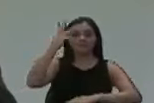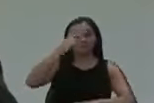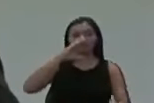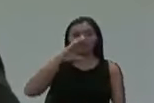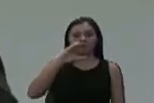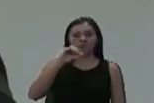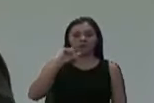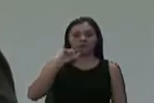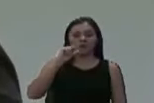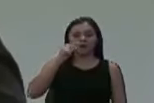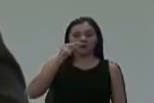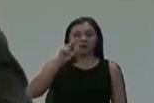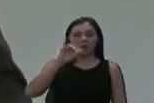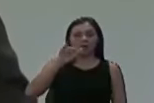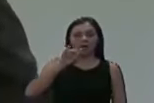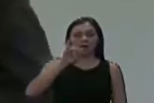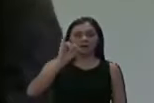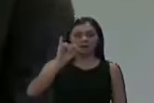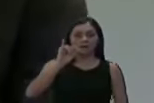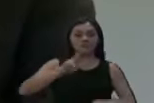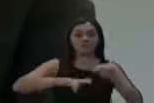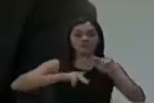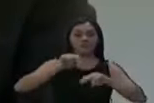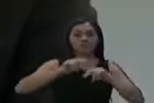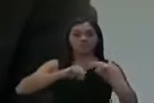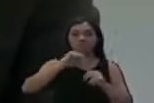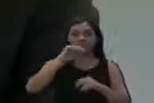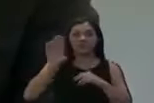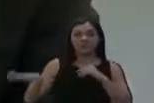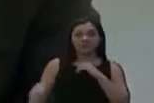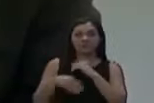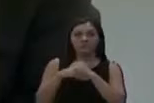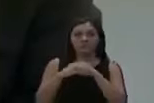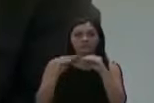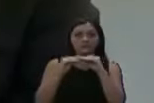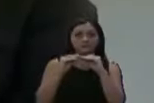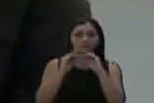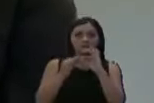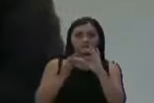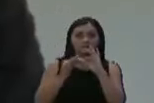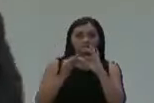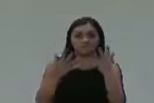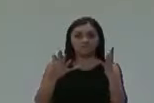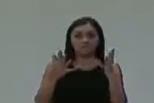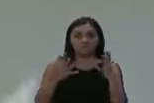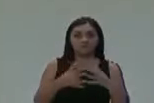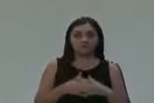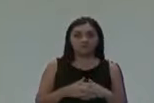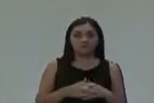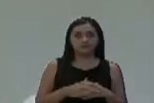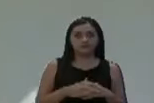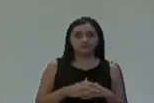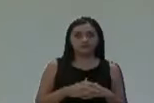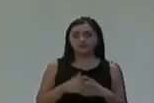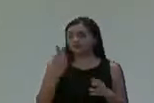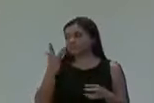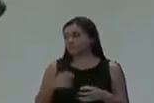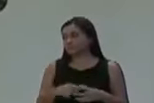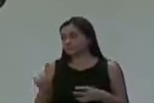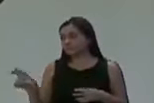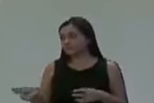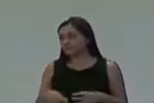pero hasta penipe no la construyeron no intervinieron Por qué no se lo